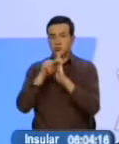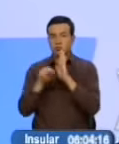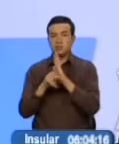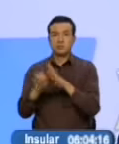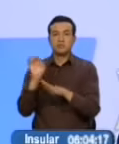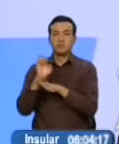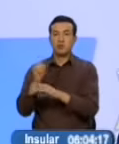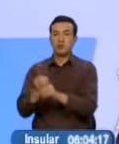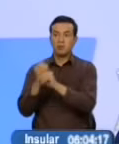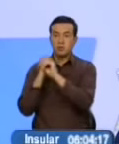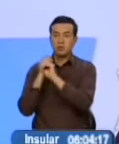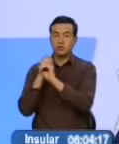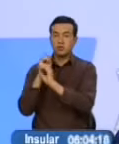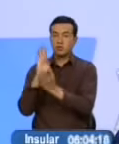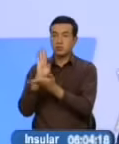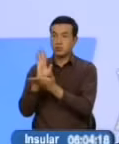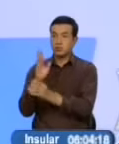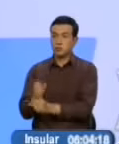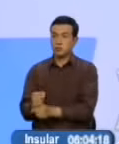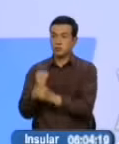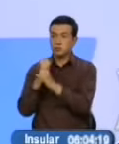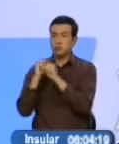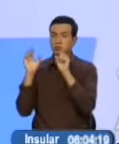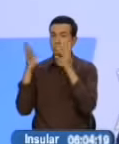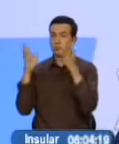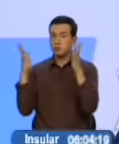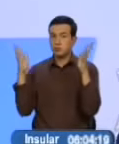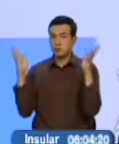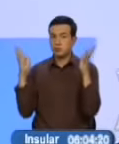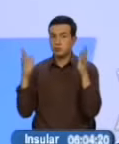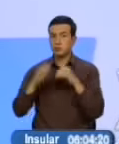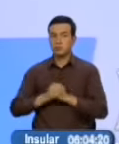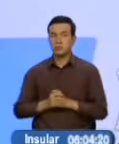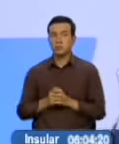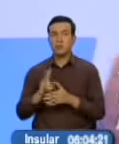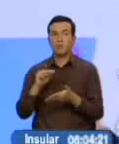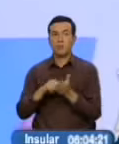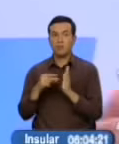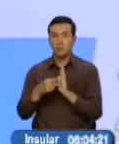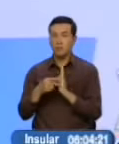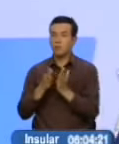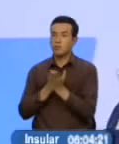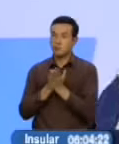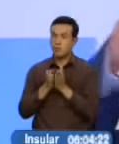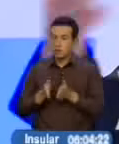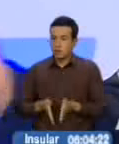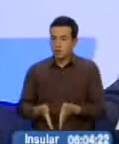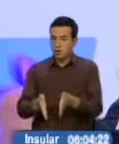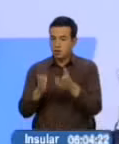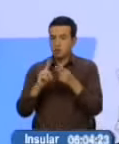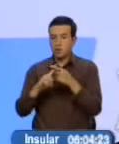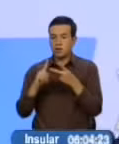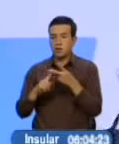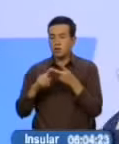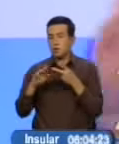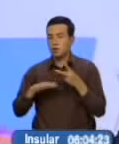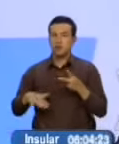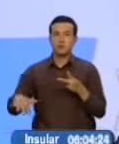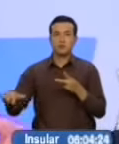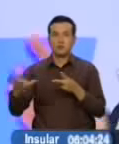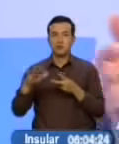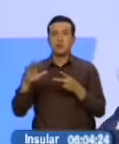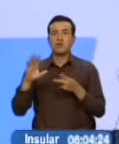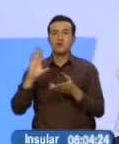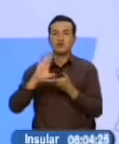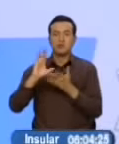Ecuador que obligue a asegurar los bienes no productivos, es decir, las carreteras, los caminos vecinales, los centros